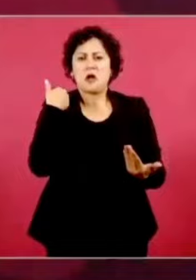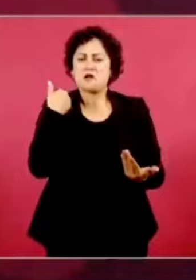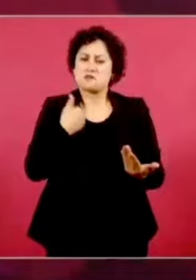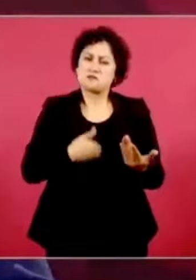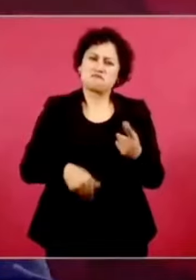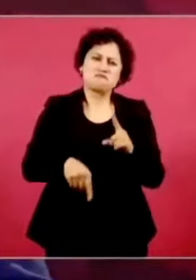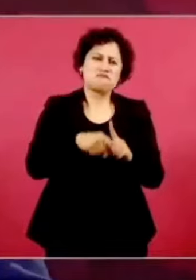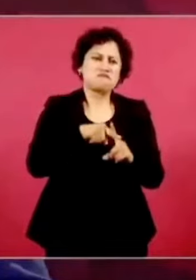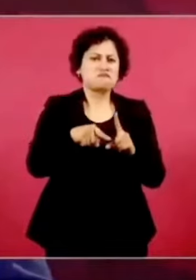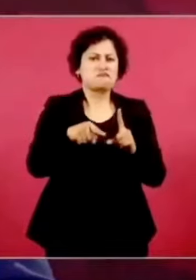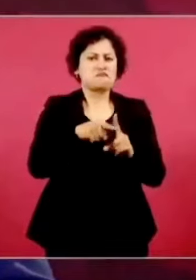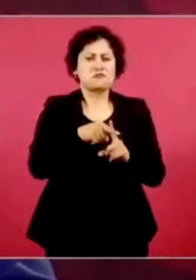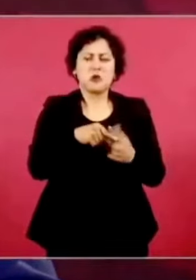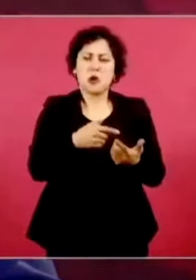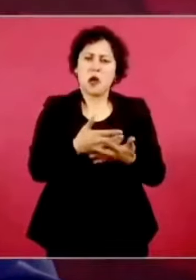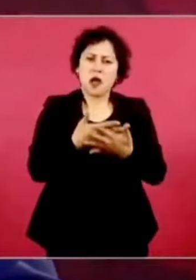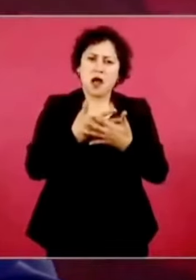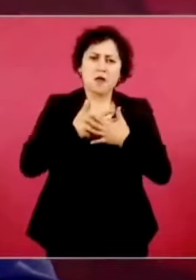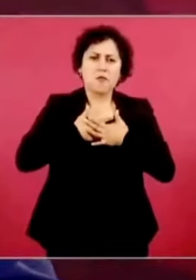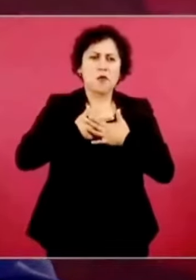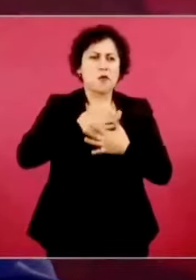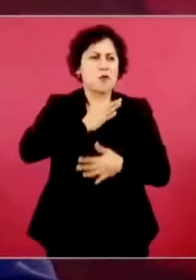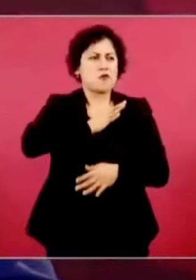amor y de felicidad.